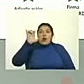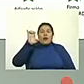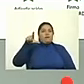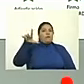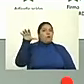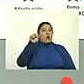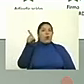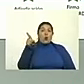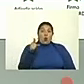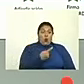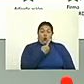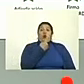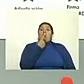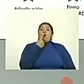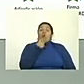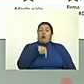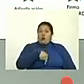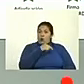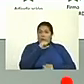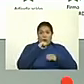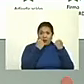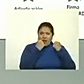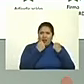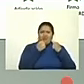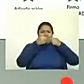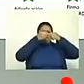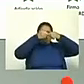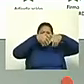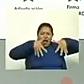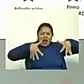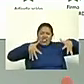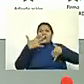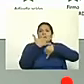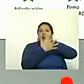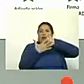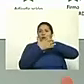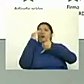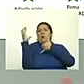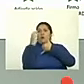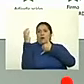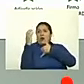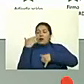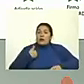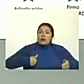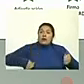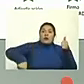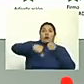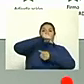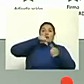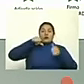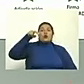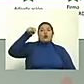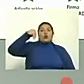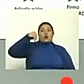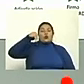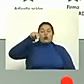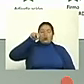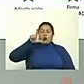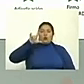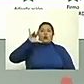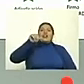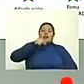escala nacional y cómo el grupo Nulli había sido reemplazado en el estado